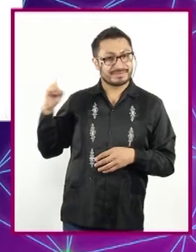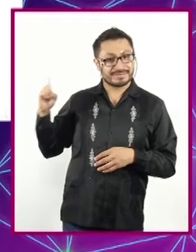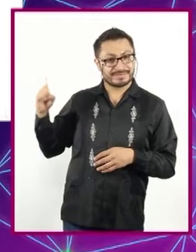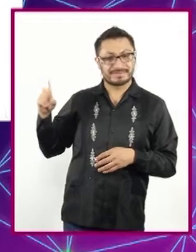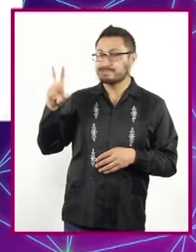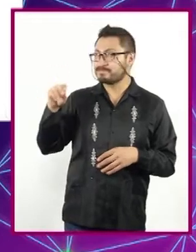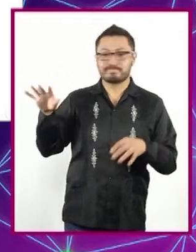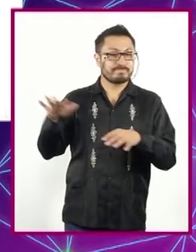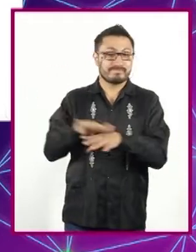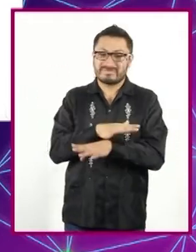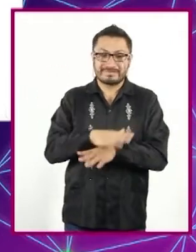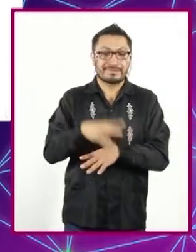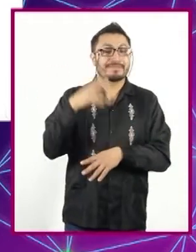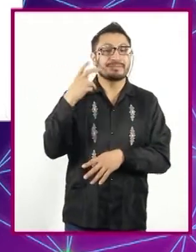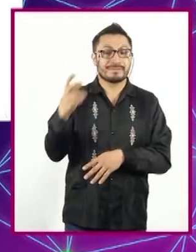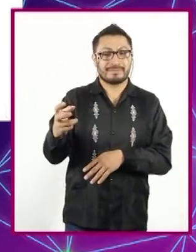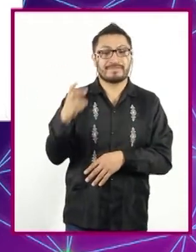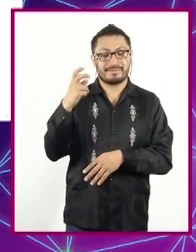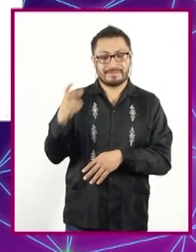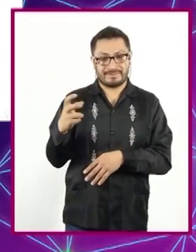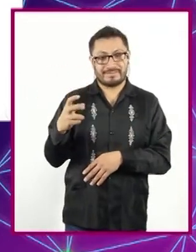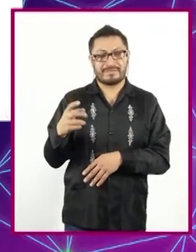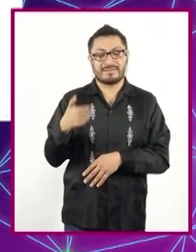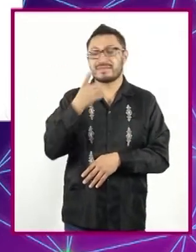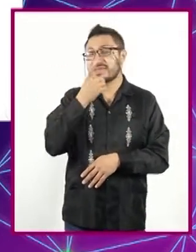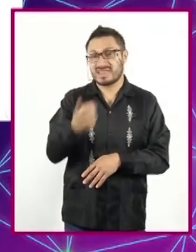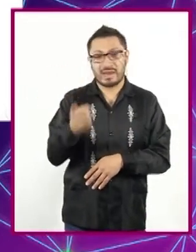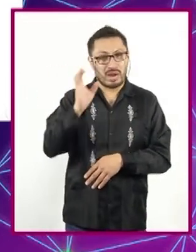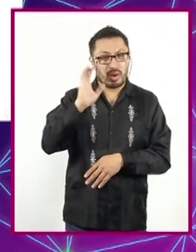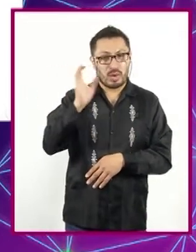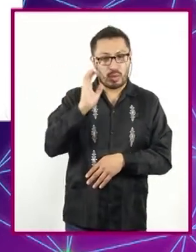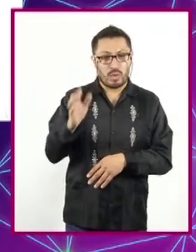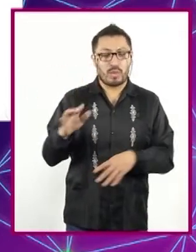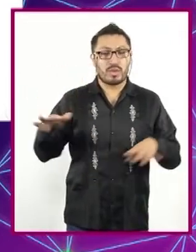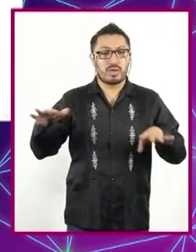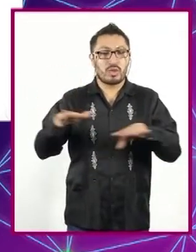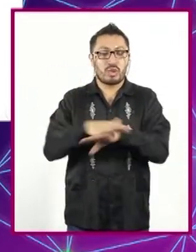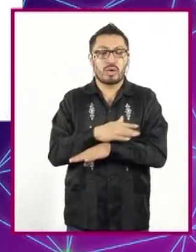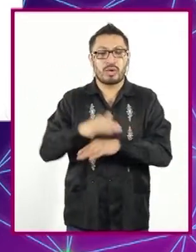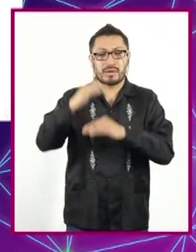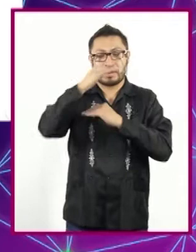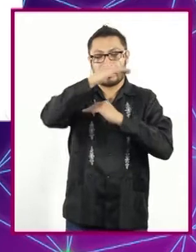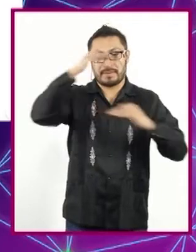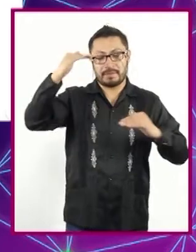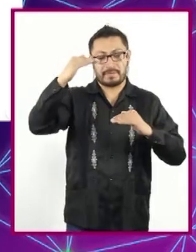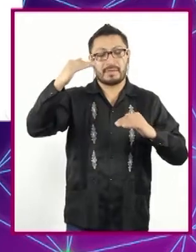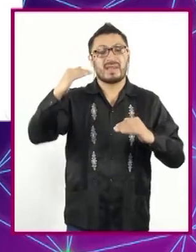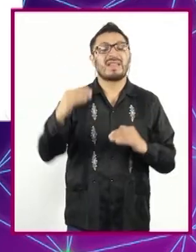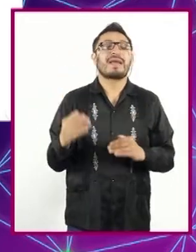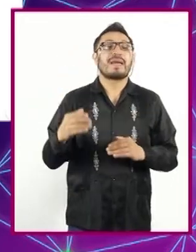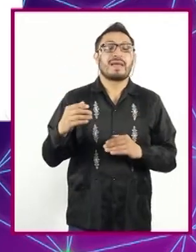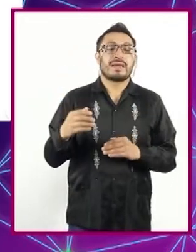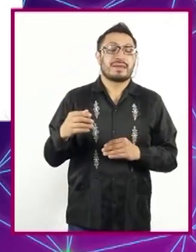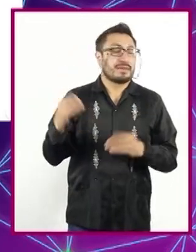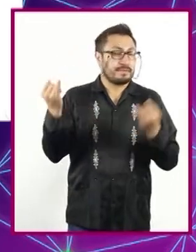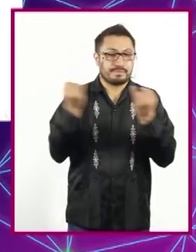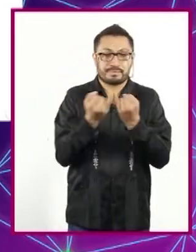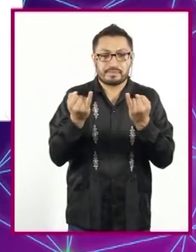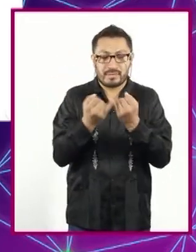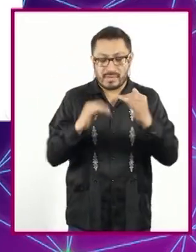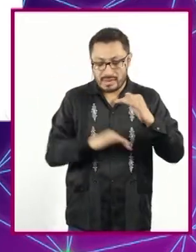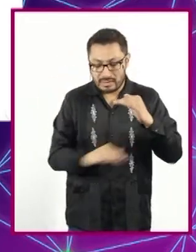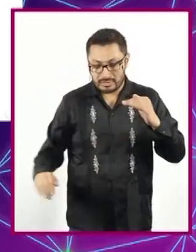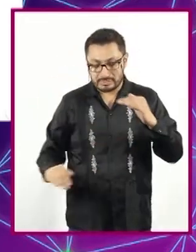cambió. Con esto deducimos que cuando el corte es paralelo a la base, el área de corte es igual a la